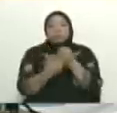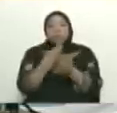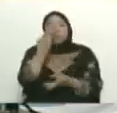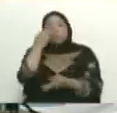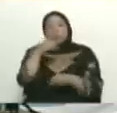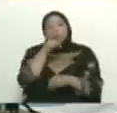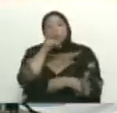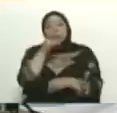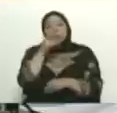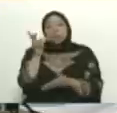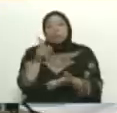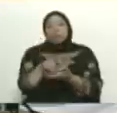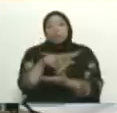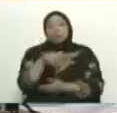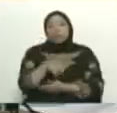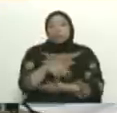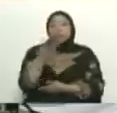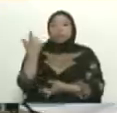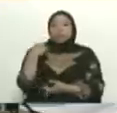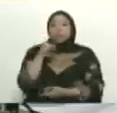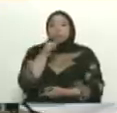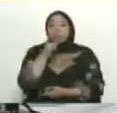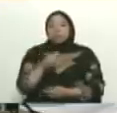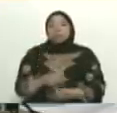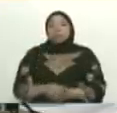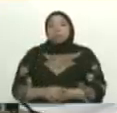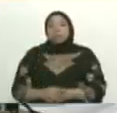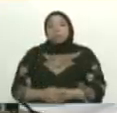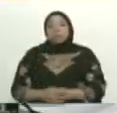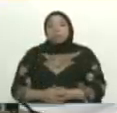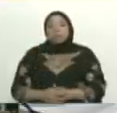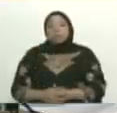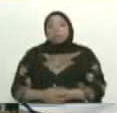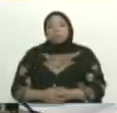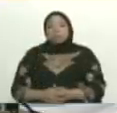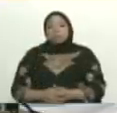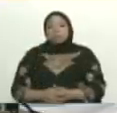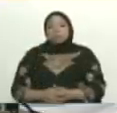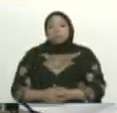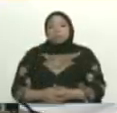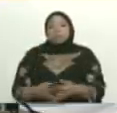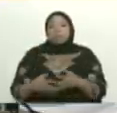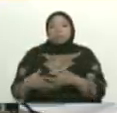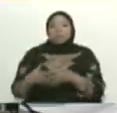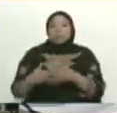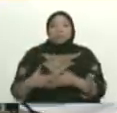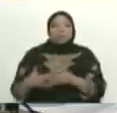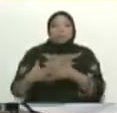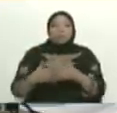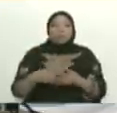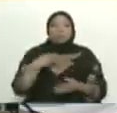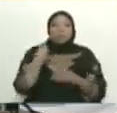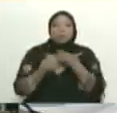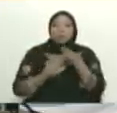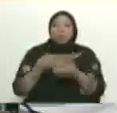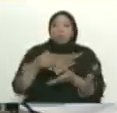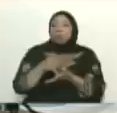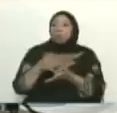17 que no podían participar en elecciones. Así de marionetas son, así de títeres son.